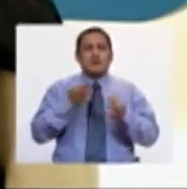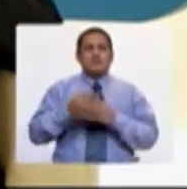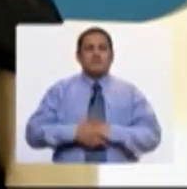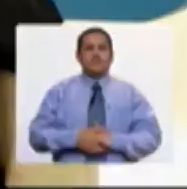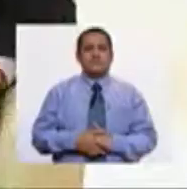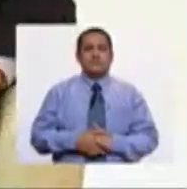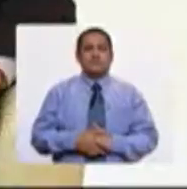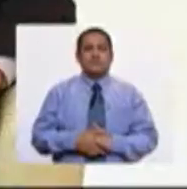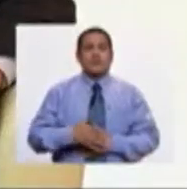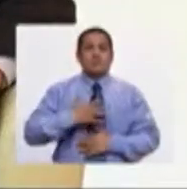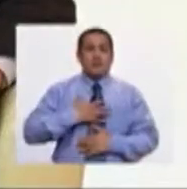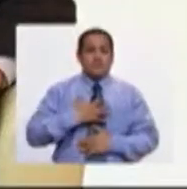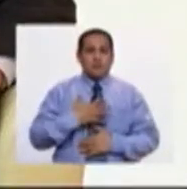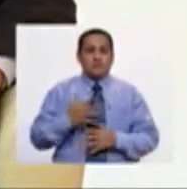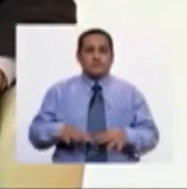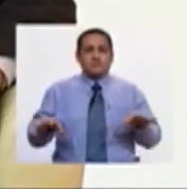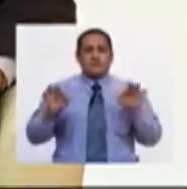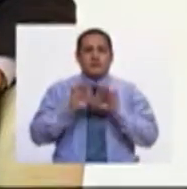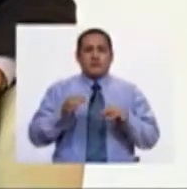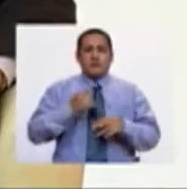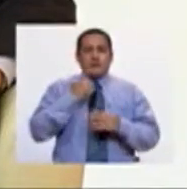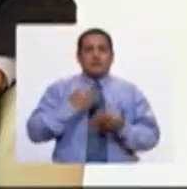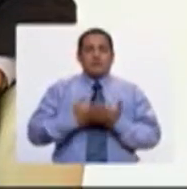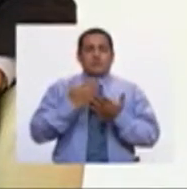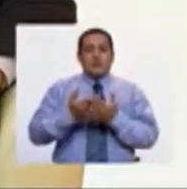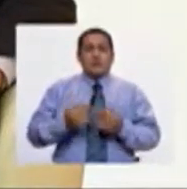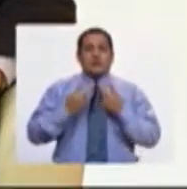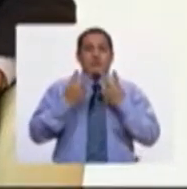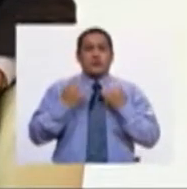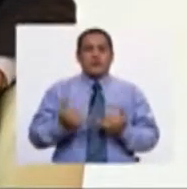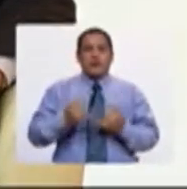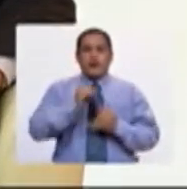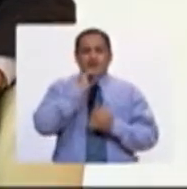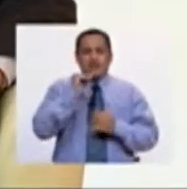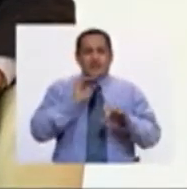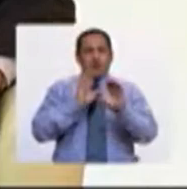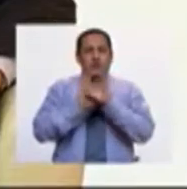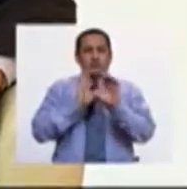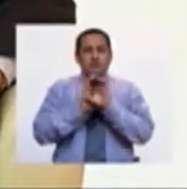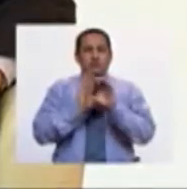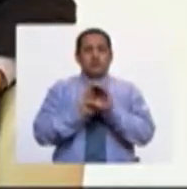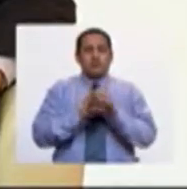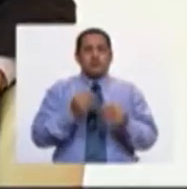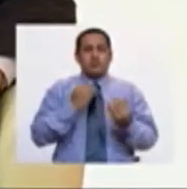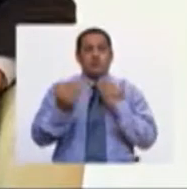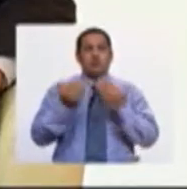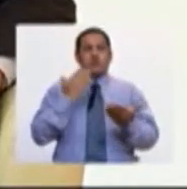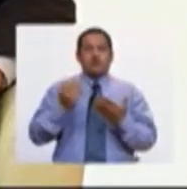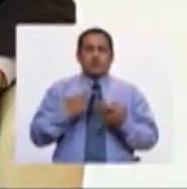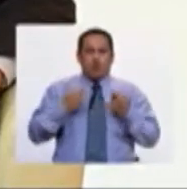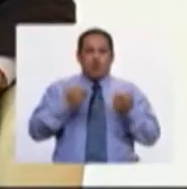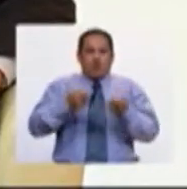comentar? Bueno, a mi juicio el tema central era determinar la inconstitucionalidad de un